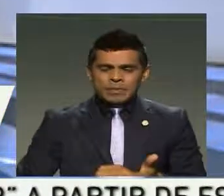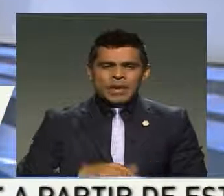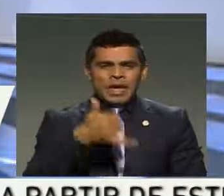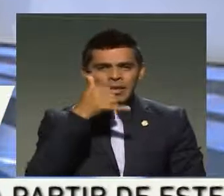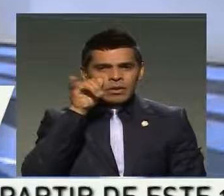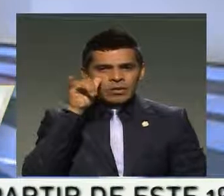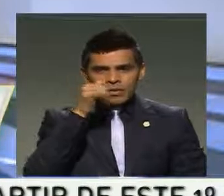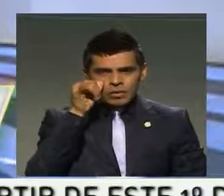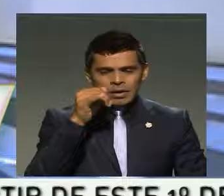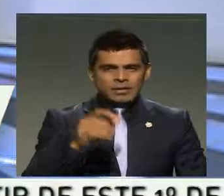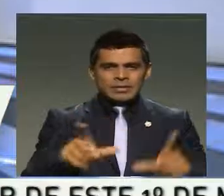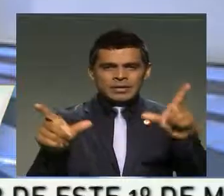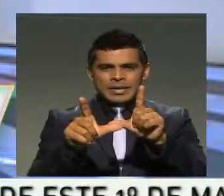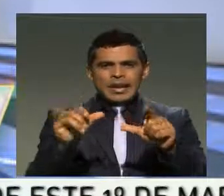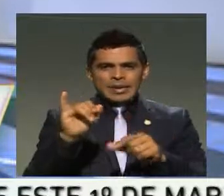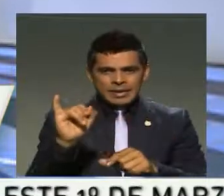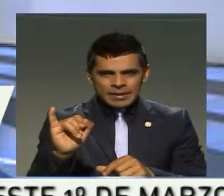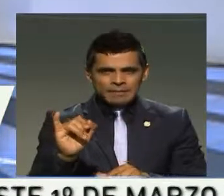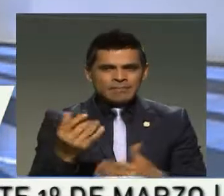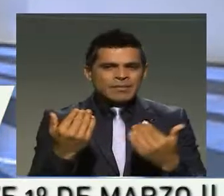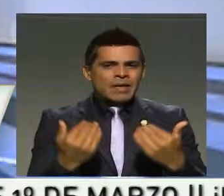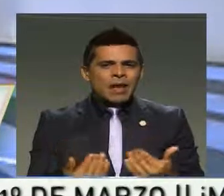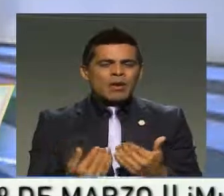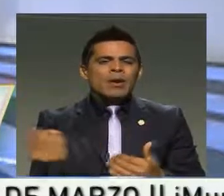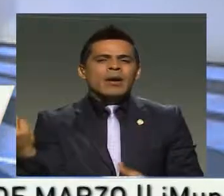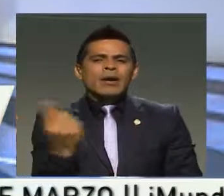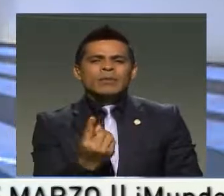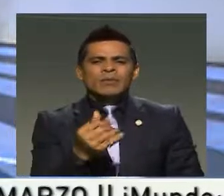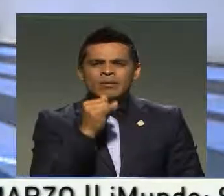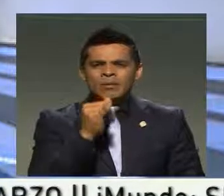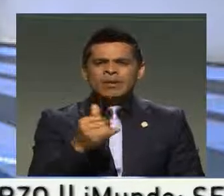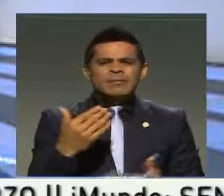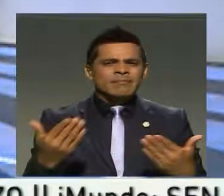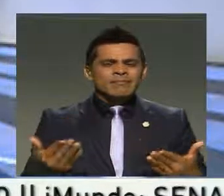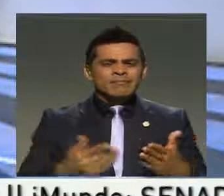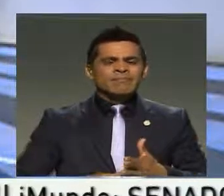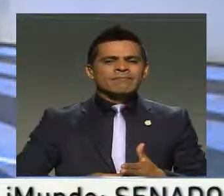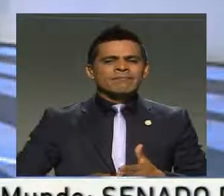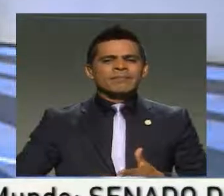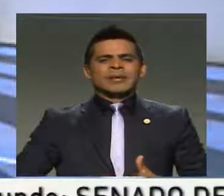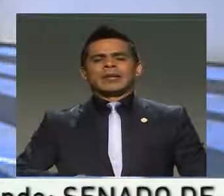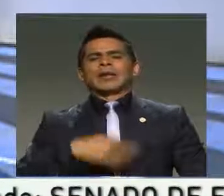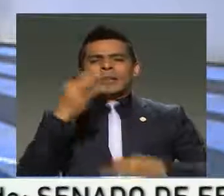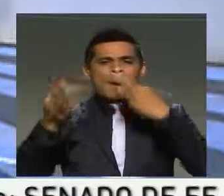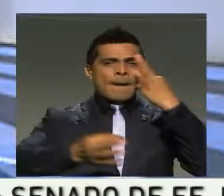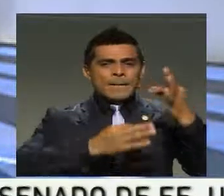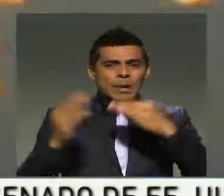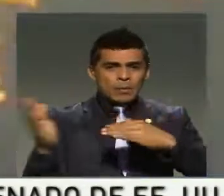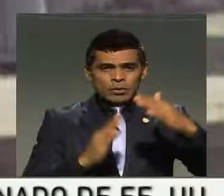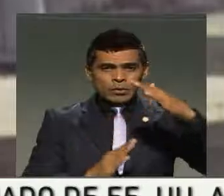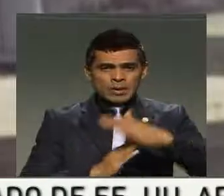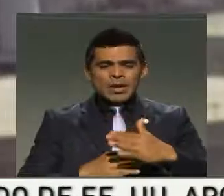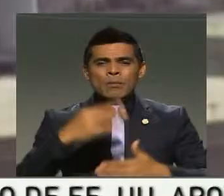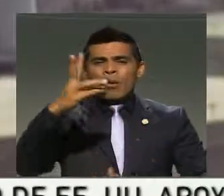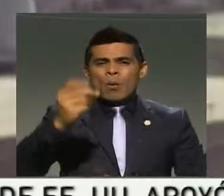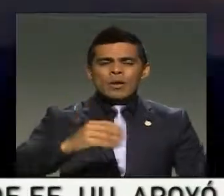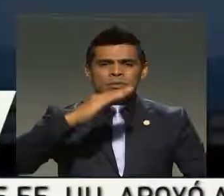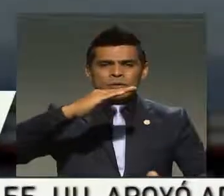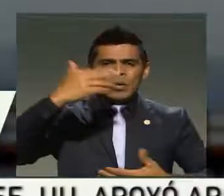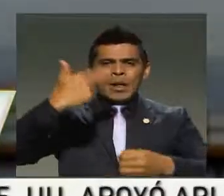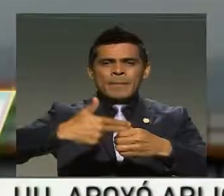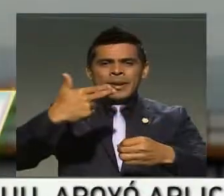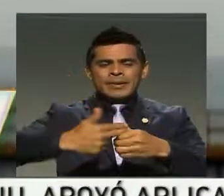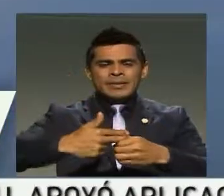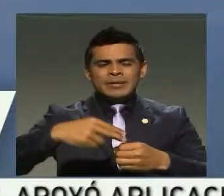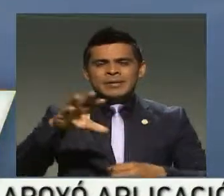en YouTube, Noticias Canal I. Pero, ¿qué tenemos al volver, Seir? Cuando regresemos, vamos a contarles en cuánto se ubica el barril de petróleo